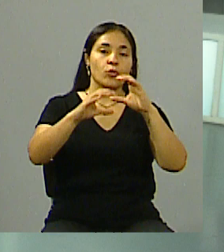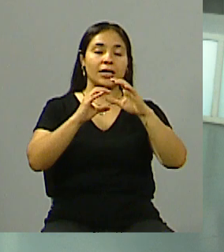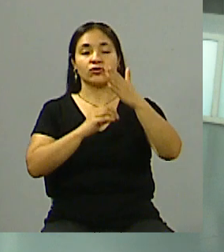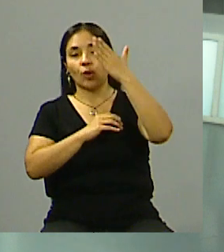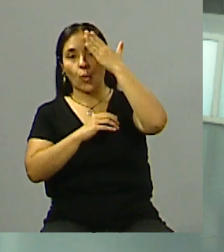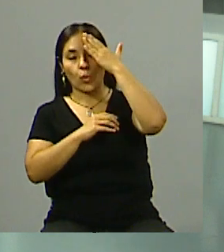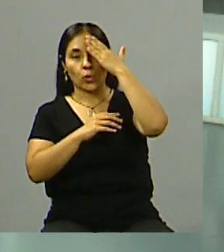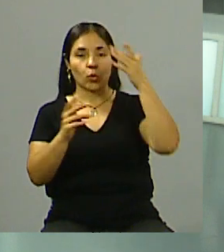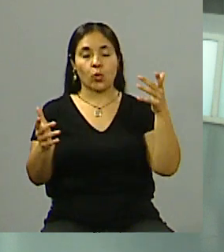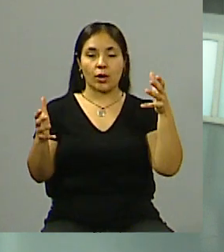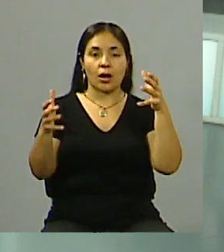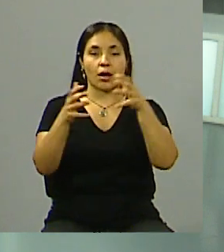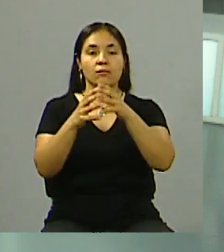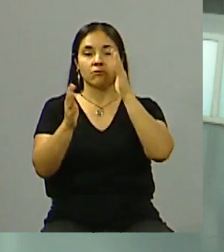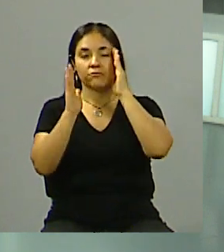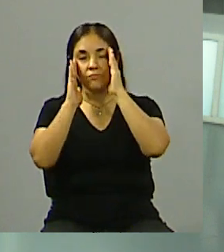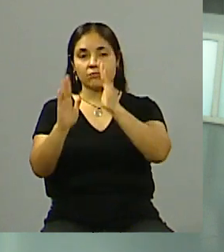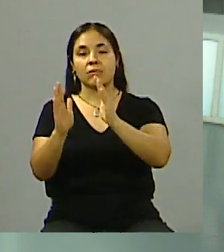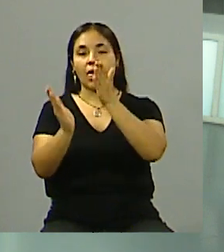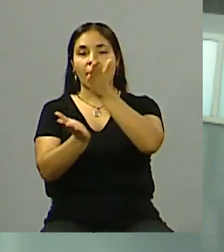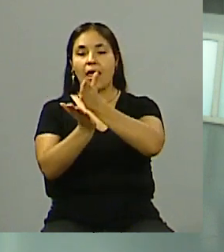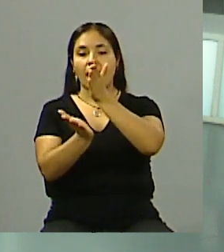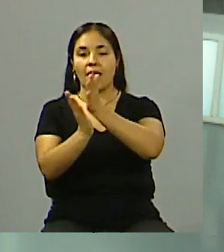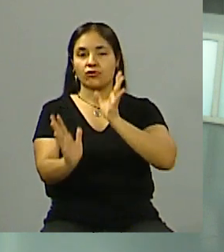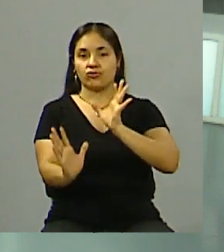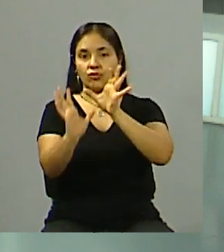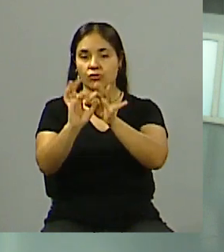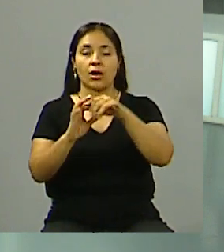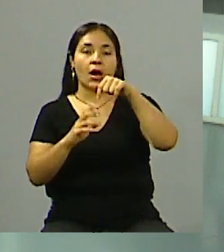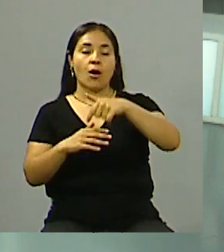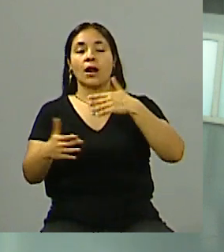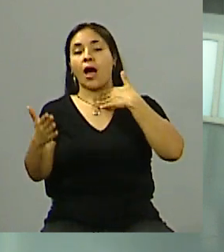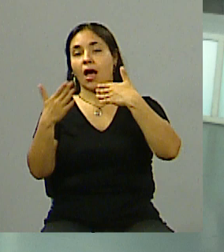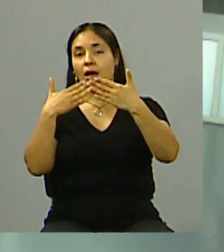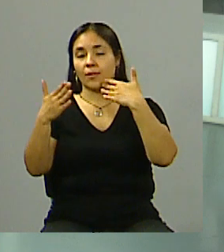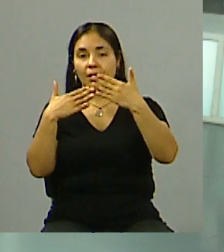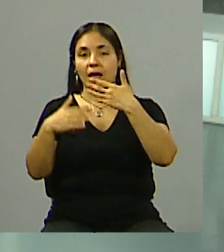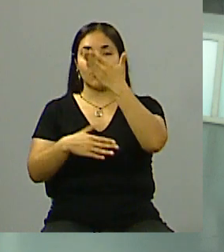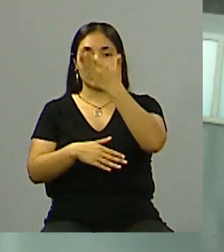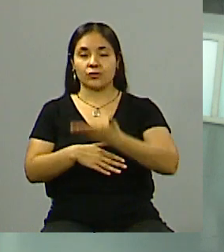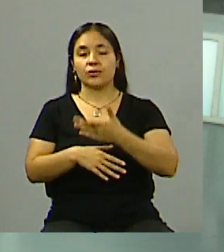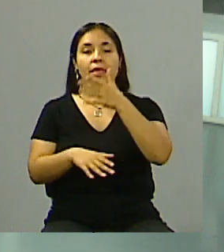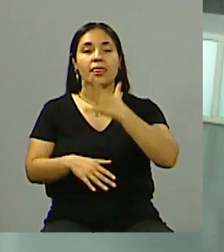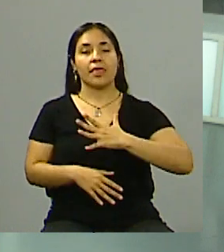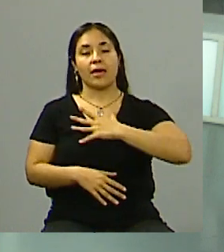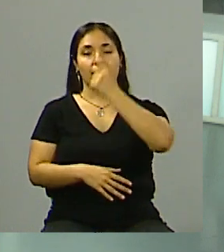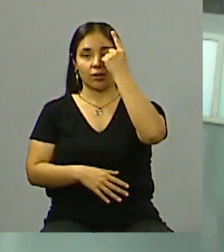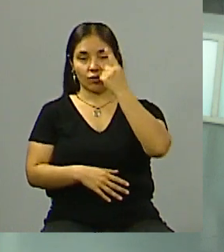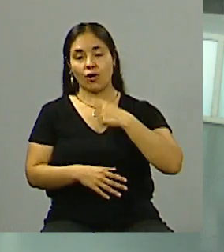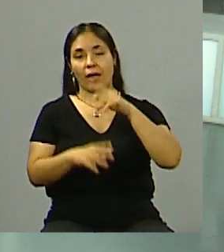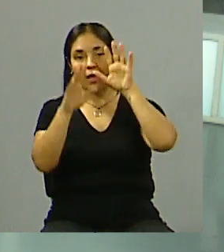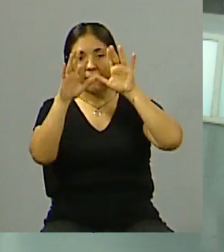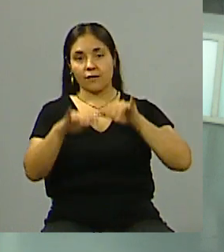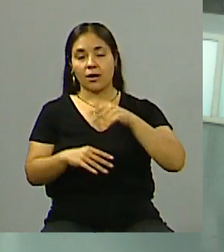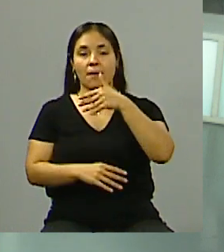con enfoque de derechos. Y estamos en comunicación ahora quien fue directora de este informe, que es María